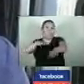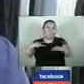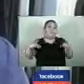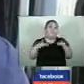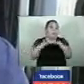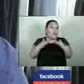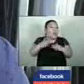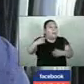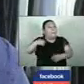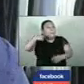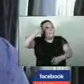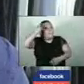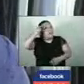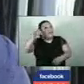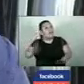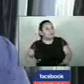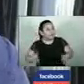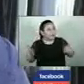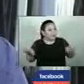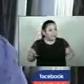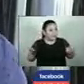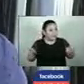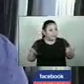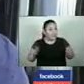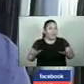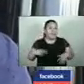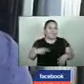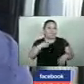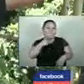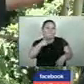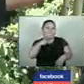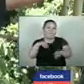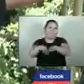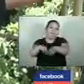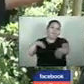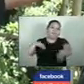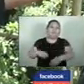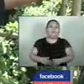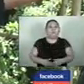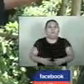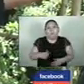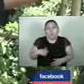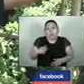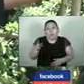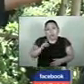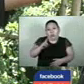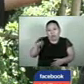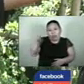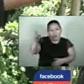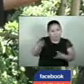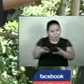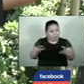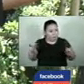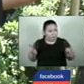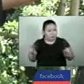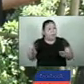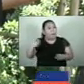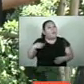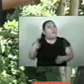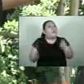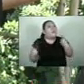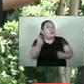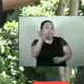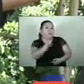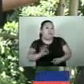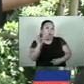de visualizar eso para tampoco intervenir mucho, ¿verdad? O sea, para mí no es tanta la solución. La solución sería